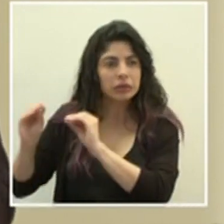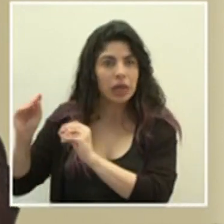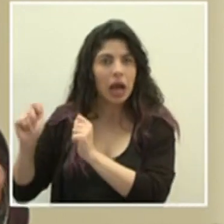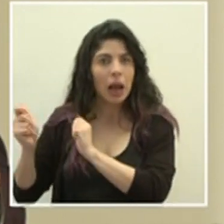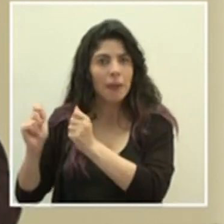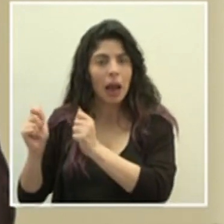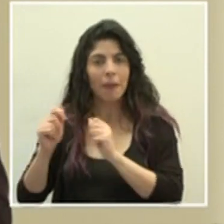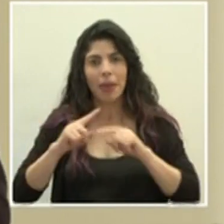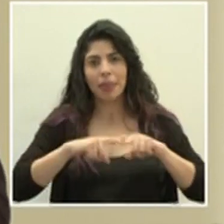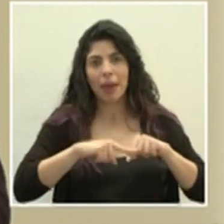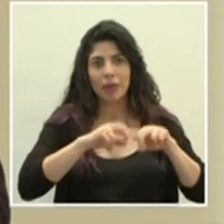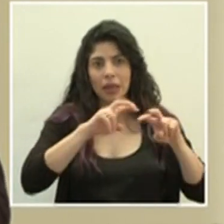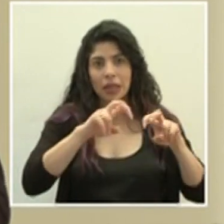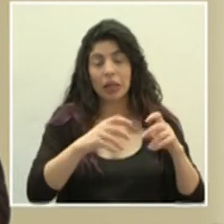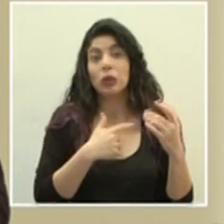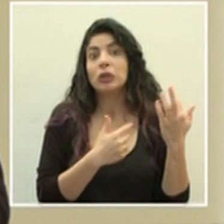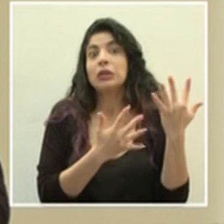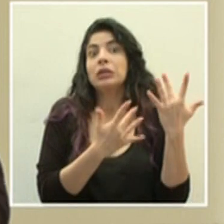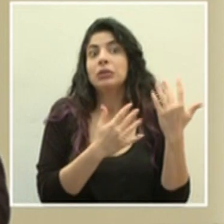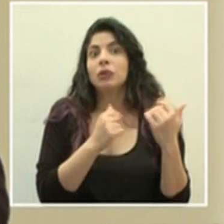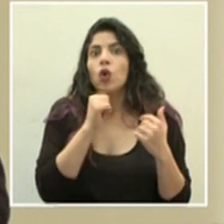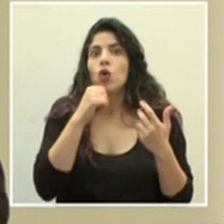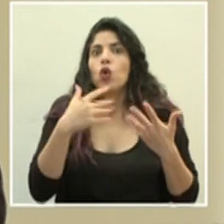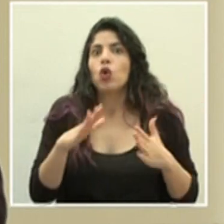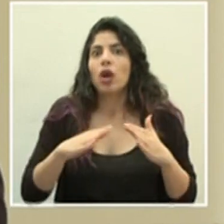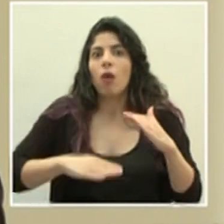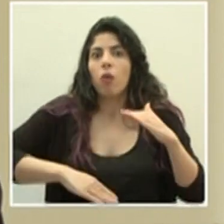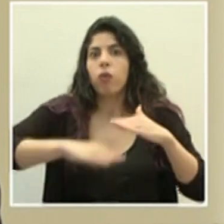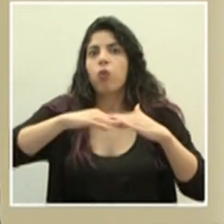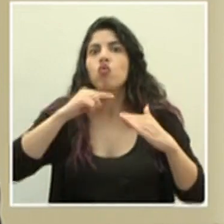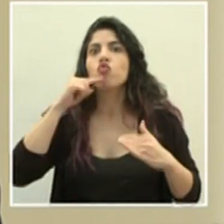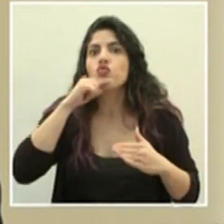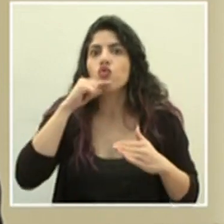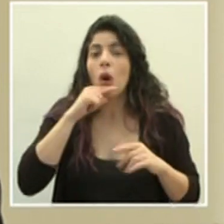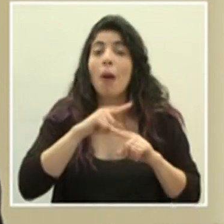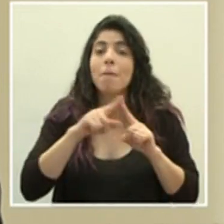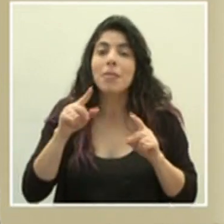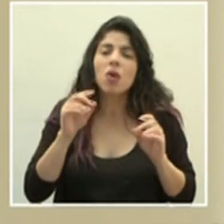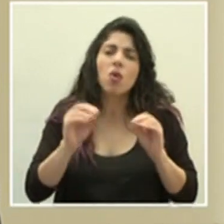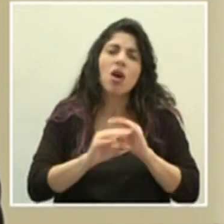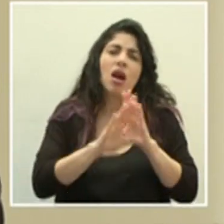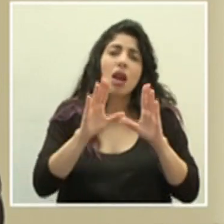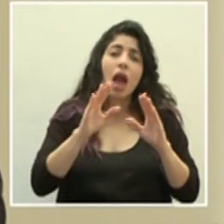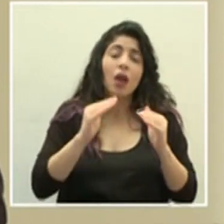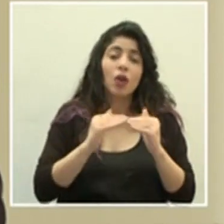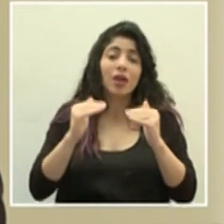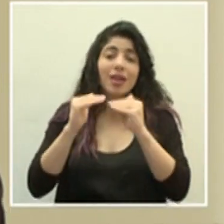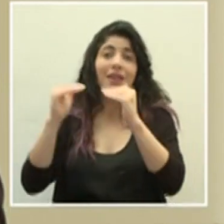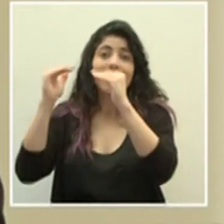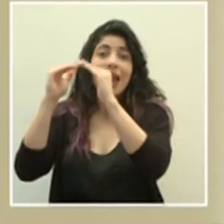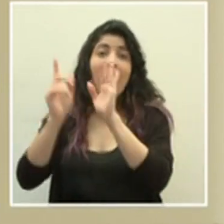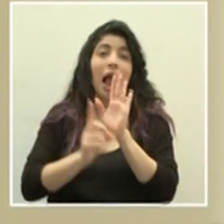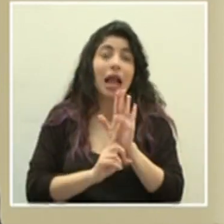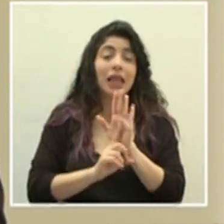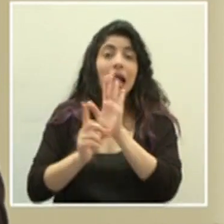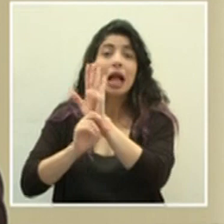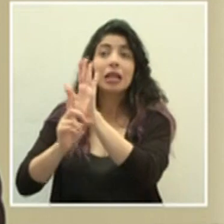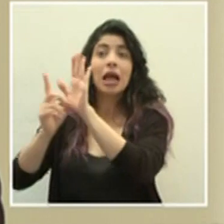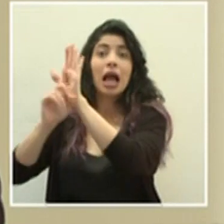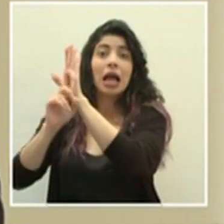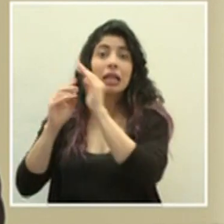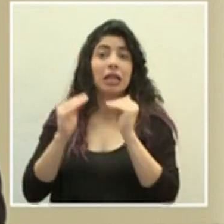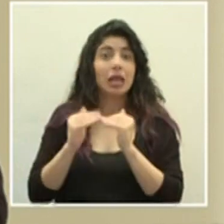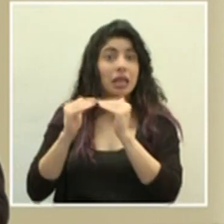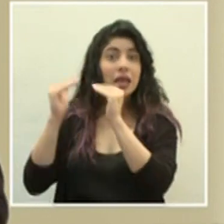Esperemos pues no tener que llegar, por ejemplo, a una escala roja, pero es claro que en esa gradualidad de las escalas de las alertas, pues así también tiene que haber